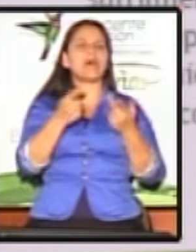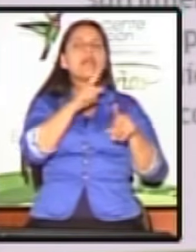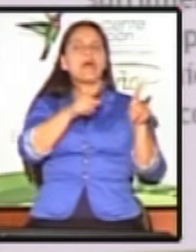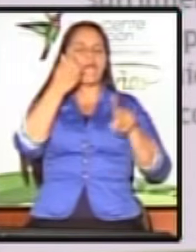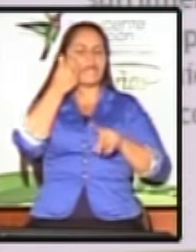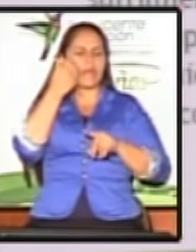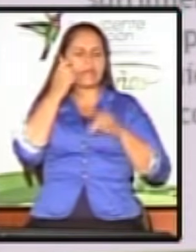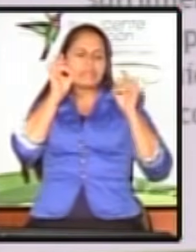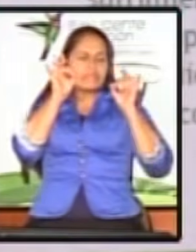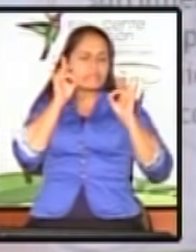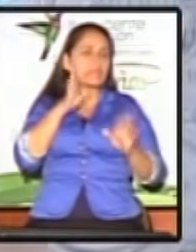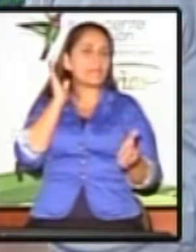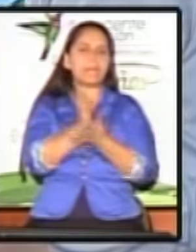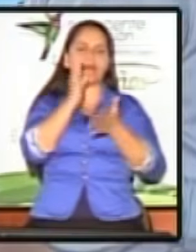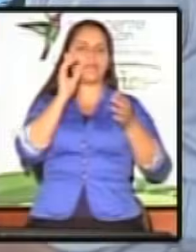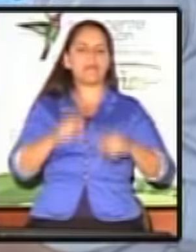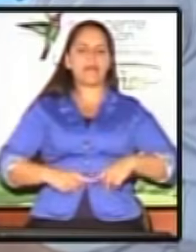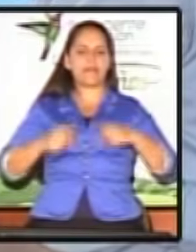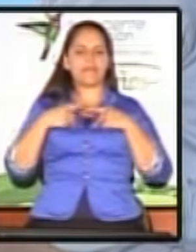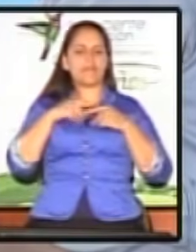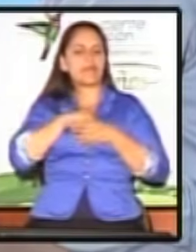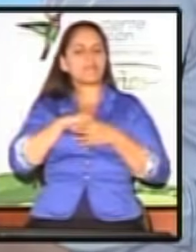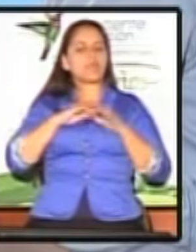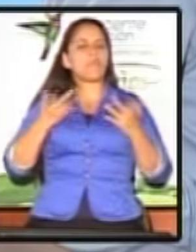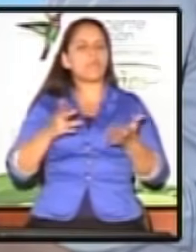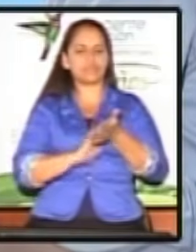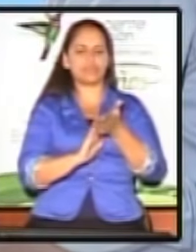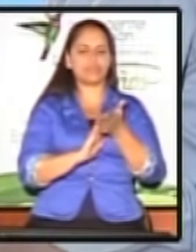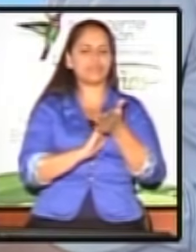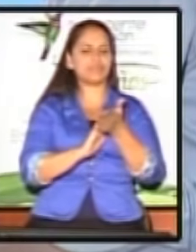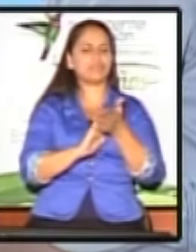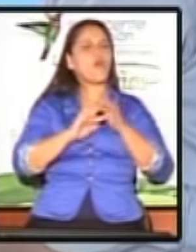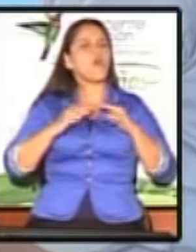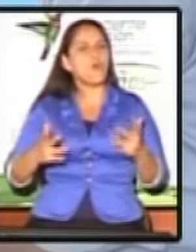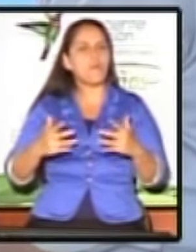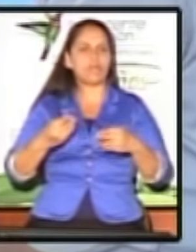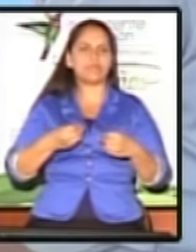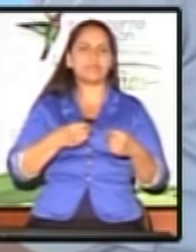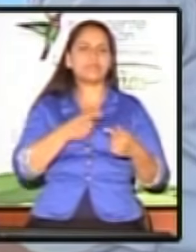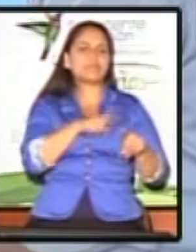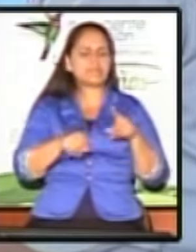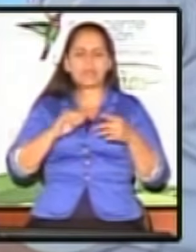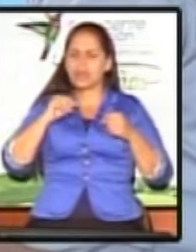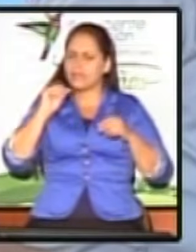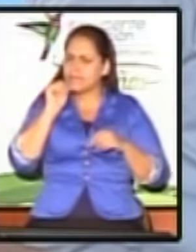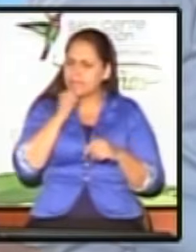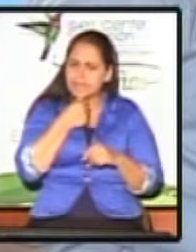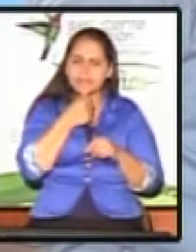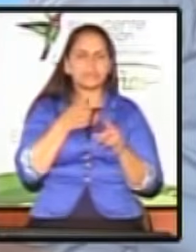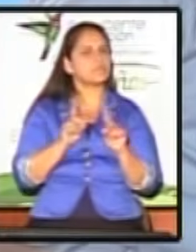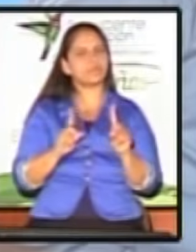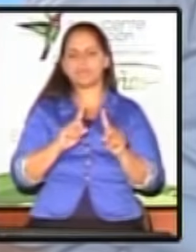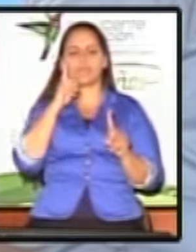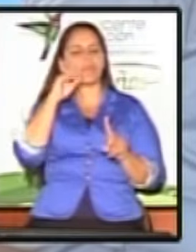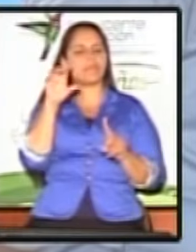amenazantes para la vida a través de la prevención y el alivio del sufrimiento por medio de la identificación